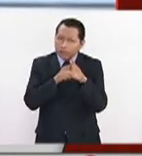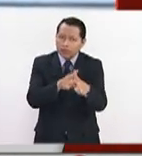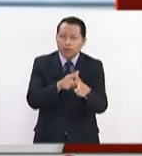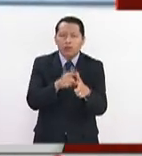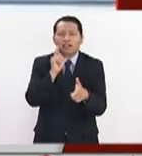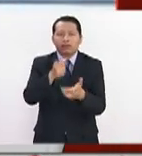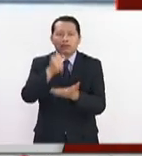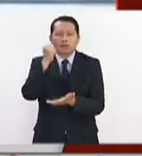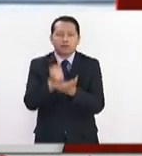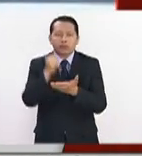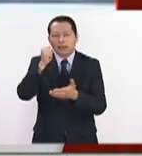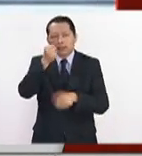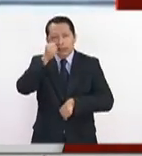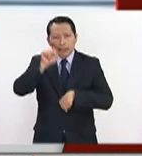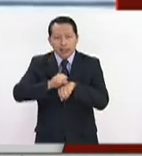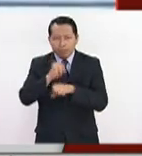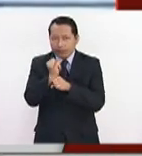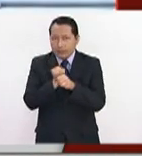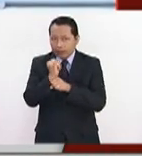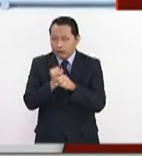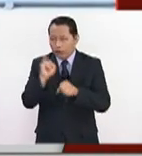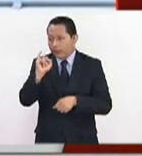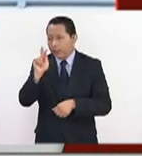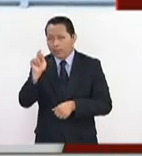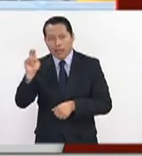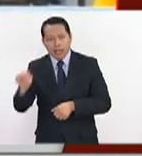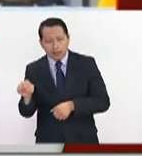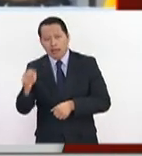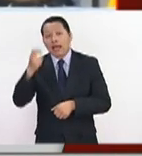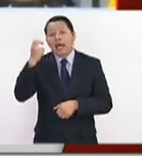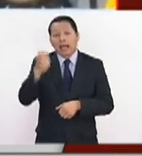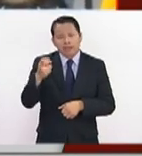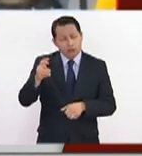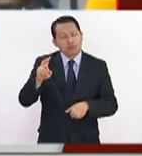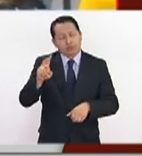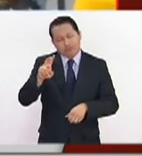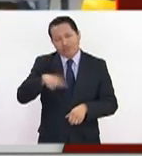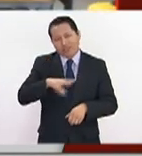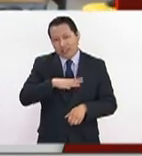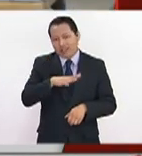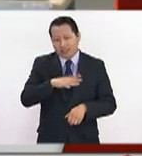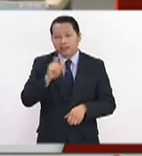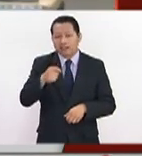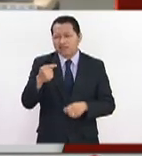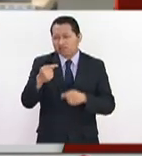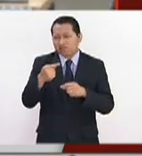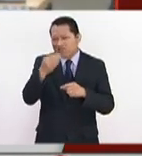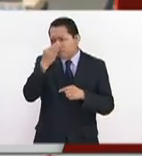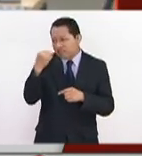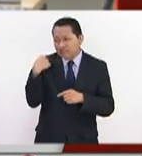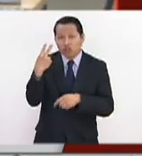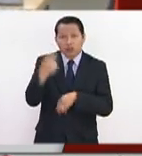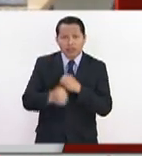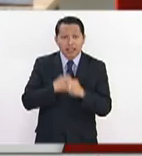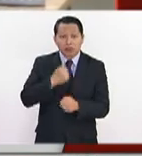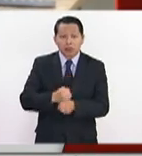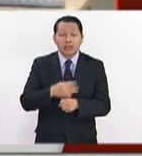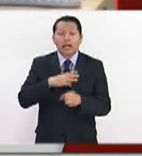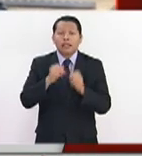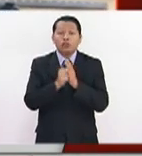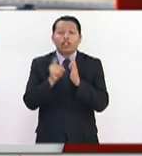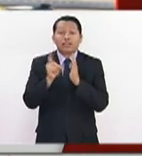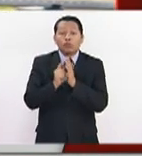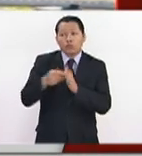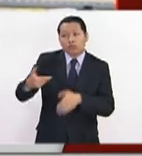avalada por la Secretaría de Investigación y Posgrado del Instituto. Esa es nuestra demanda. En los últimos 2 años nosotros hemos recibido